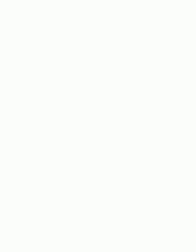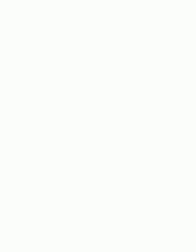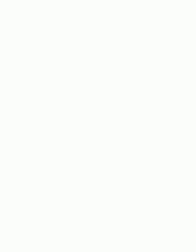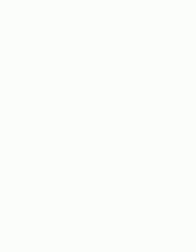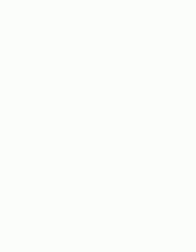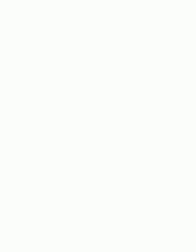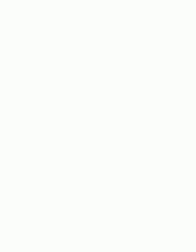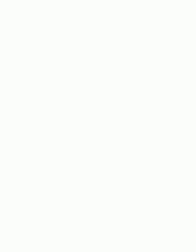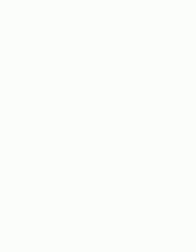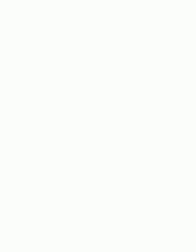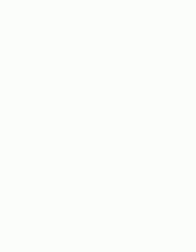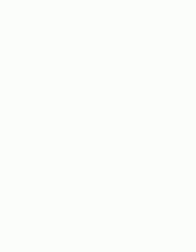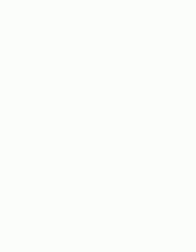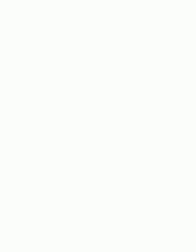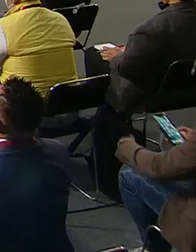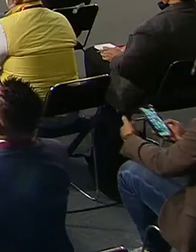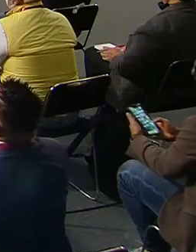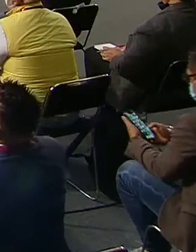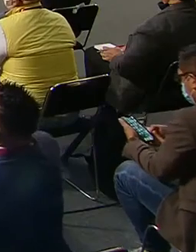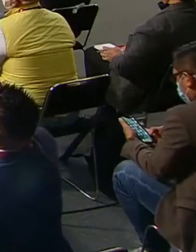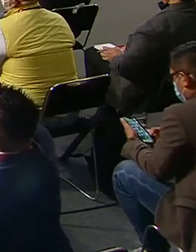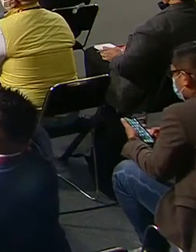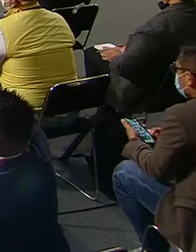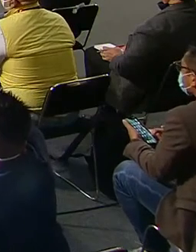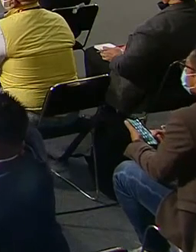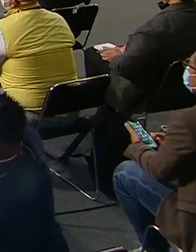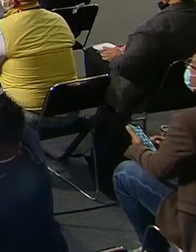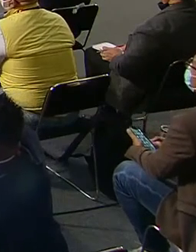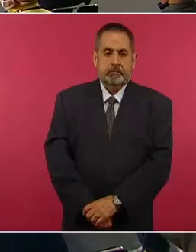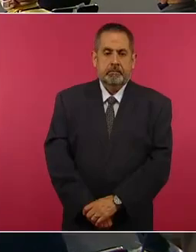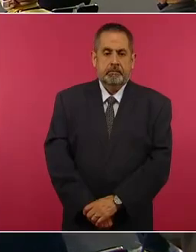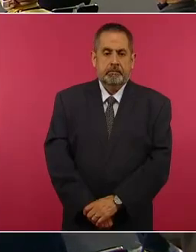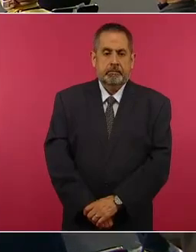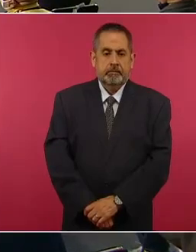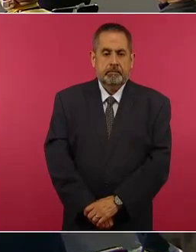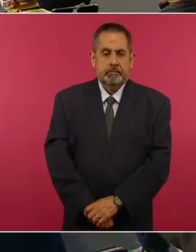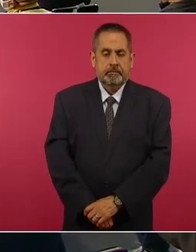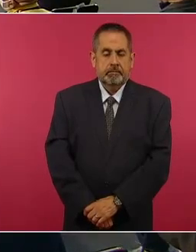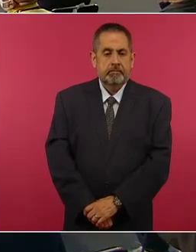No, pero me interesa la nota de la jornada.